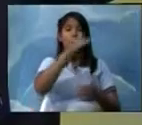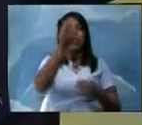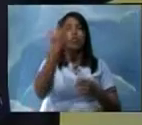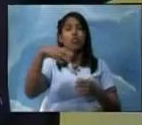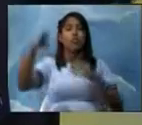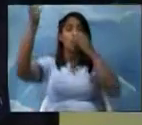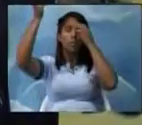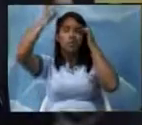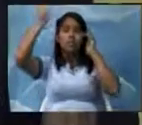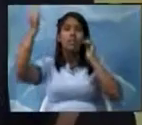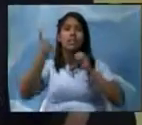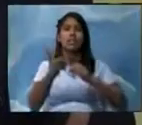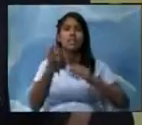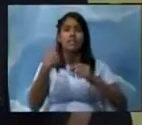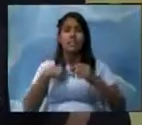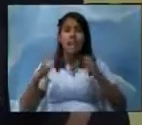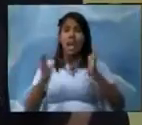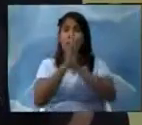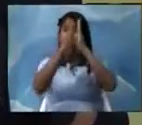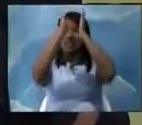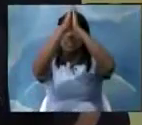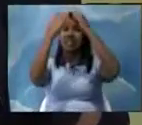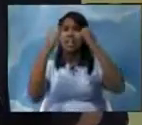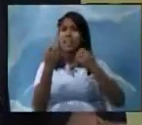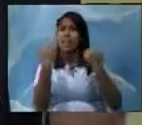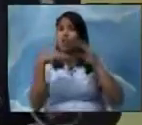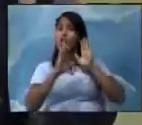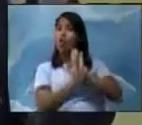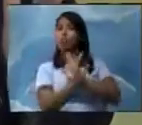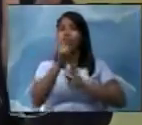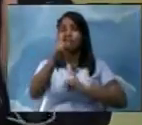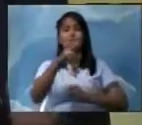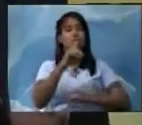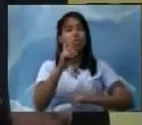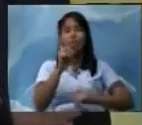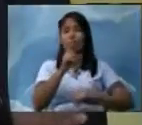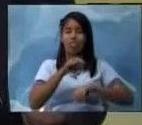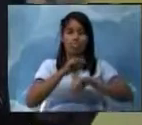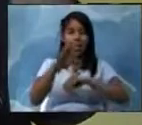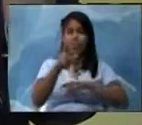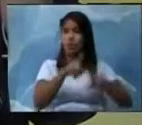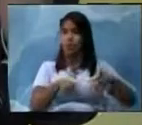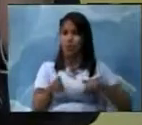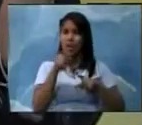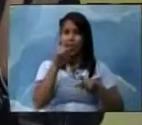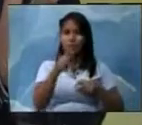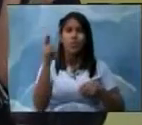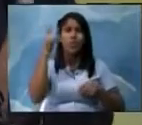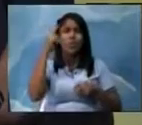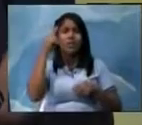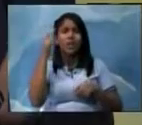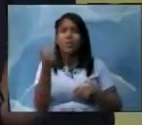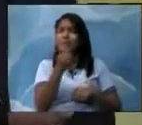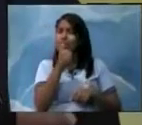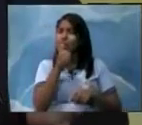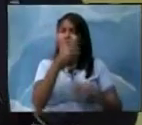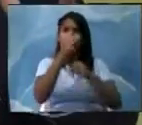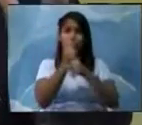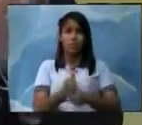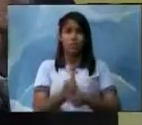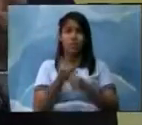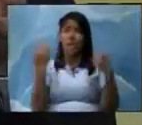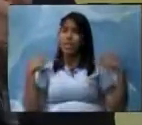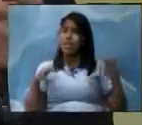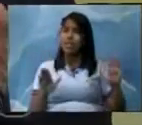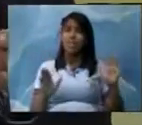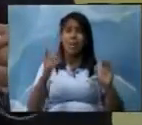del príncipe se exaltare contra ti no dejes tu lugar usted sabe en quién confía